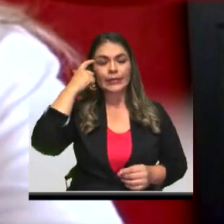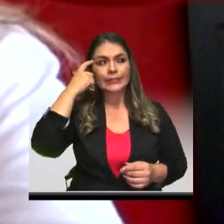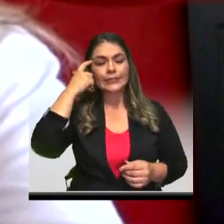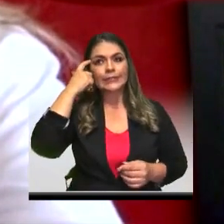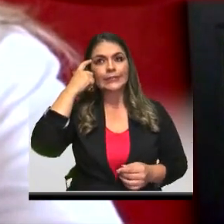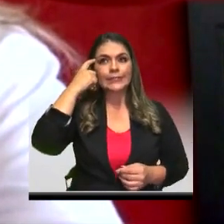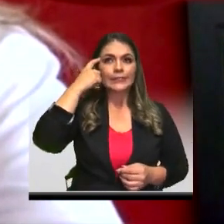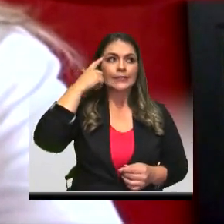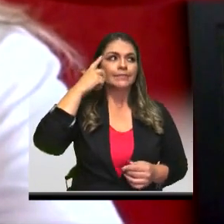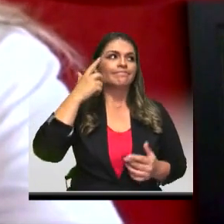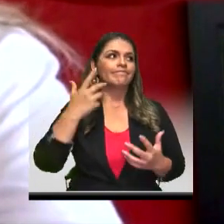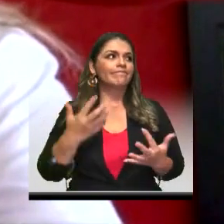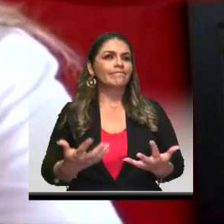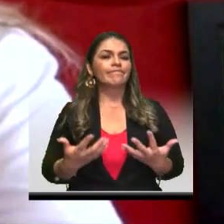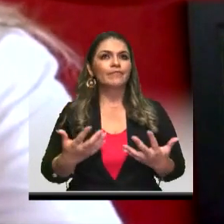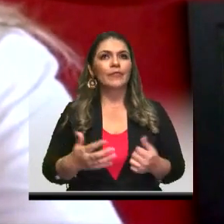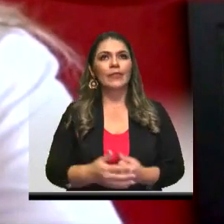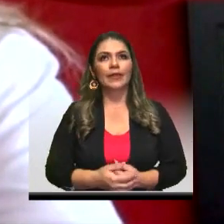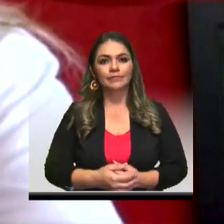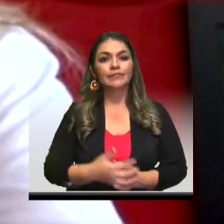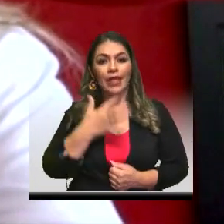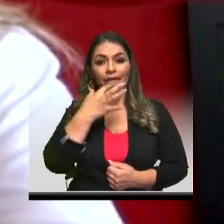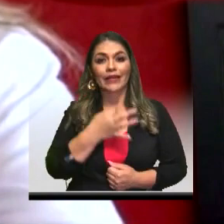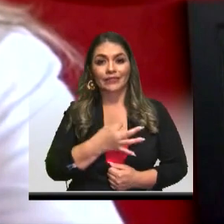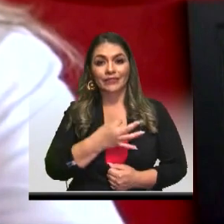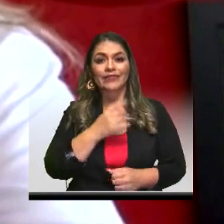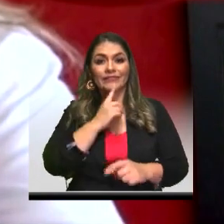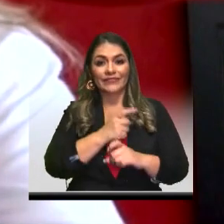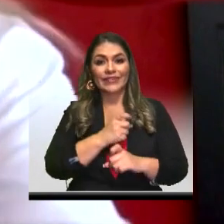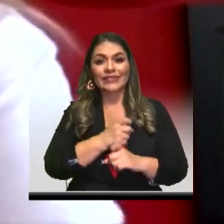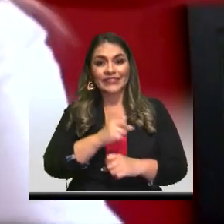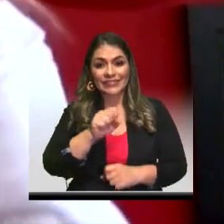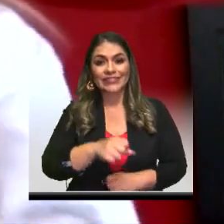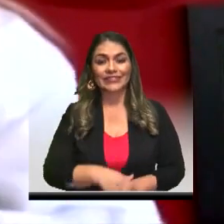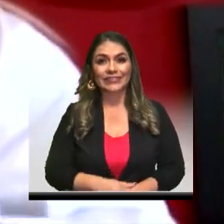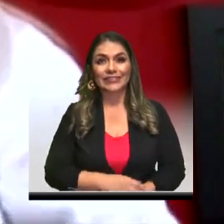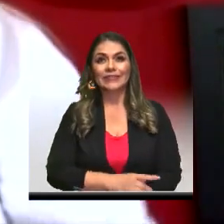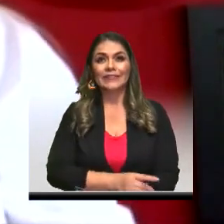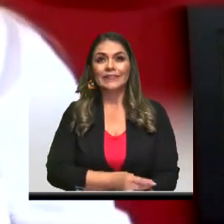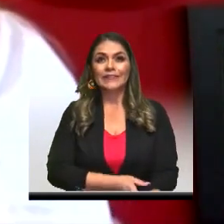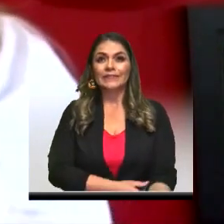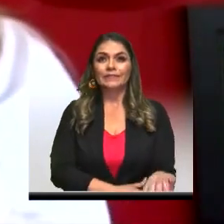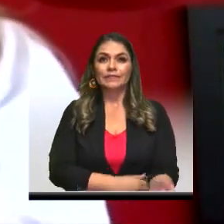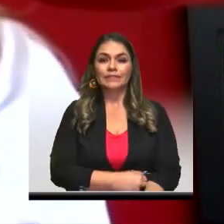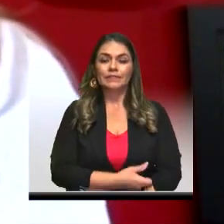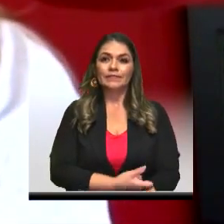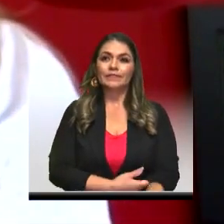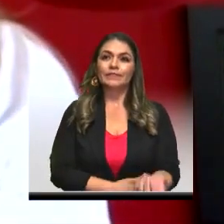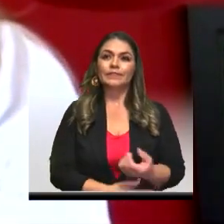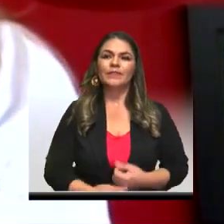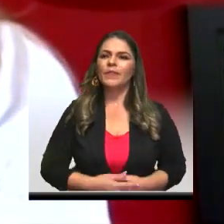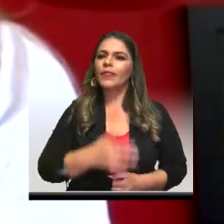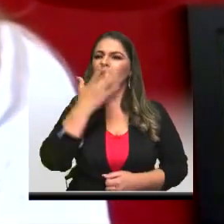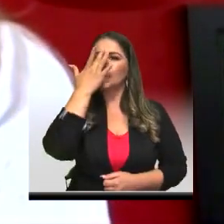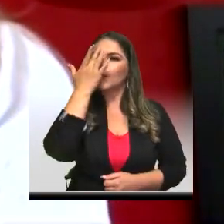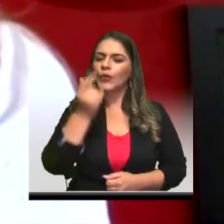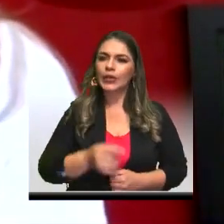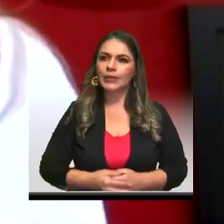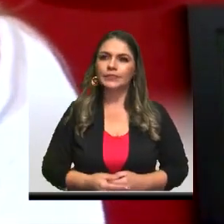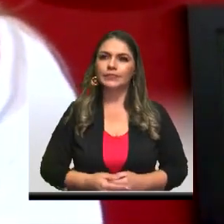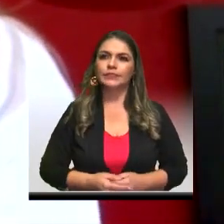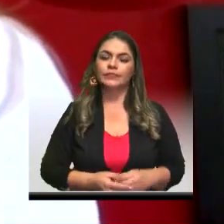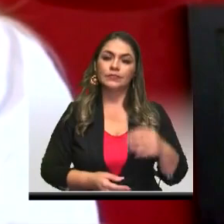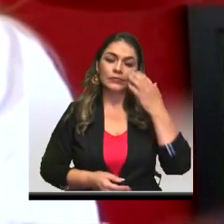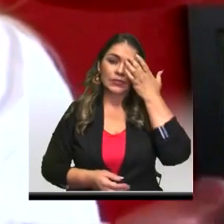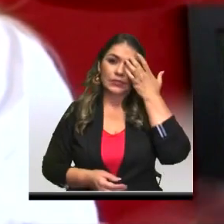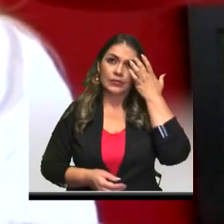se ha visto muy, muy dañada, digámoslo de esa manera, porque primeramente porque pues